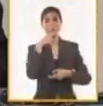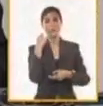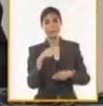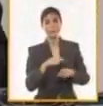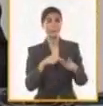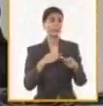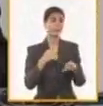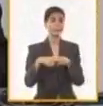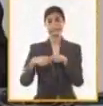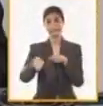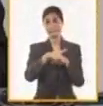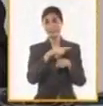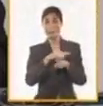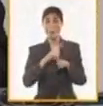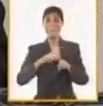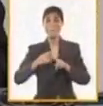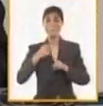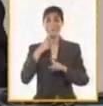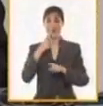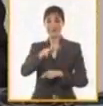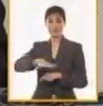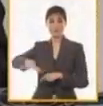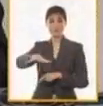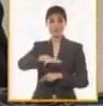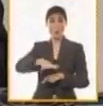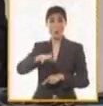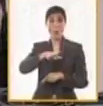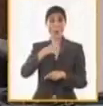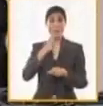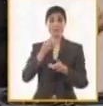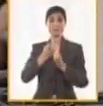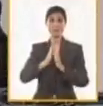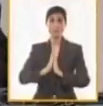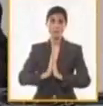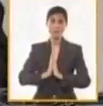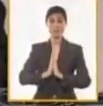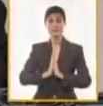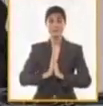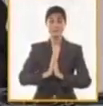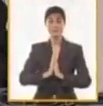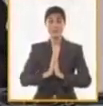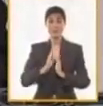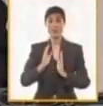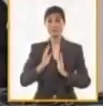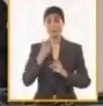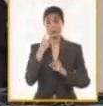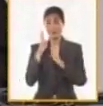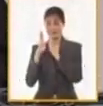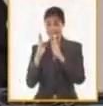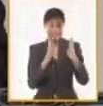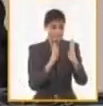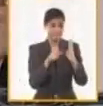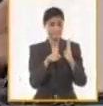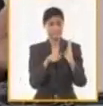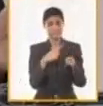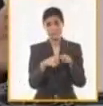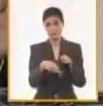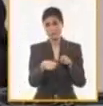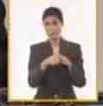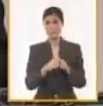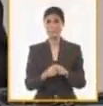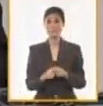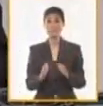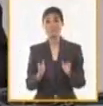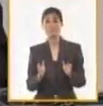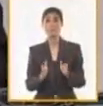que a todo lo que estaba aconteciendo realmente allí en la Santa Sede y en torno a la Plaza de San Pedro. Pero bueno,